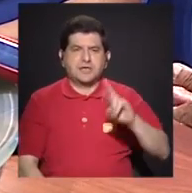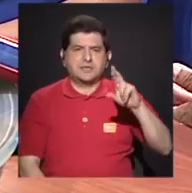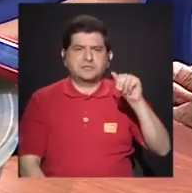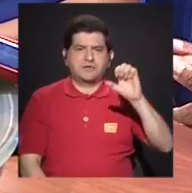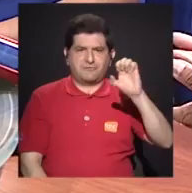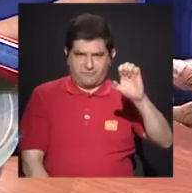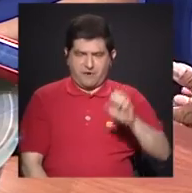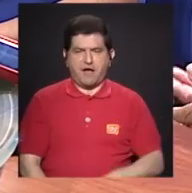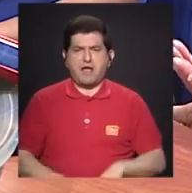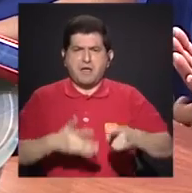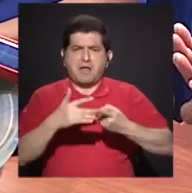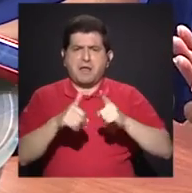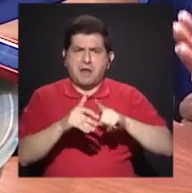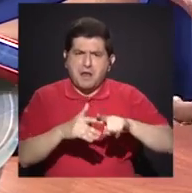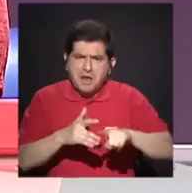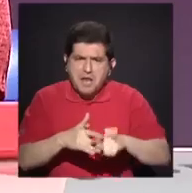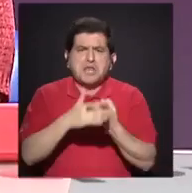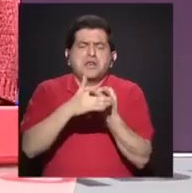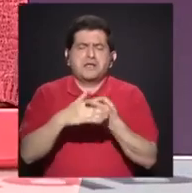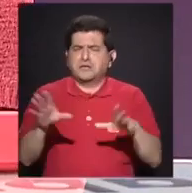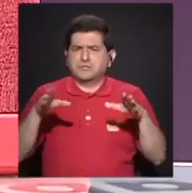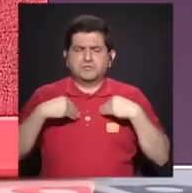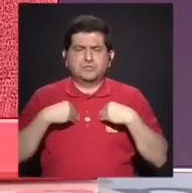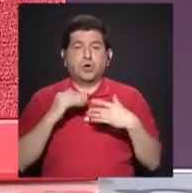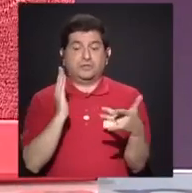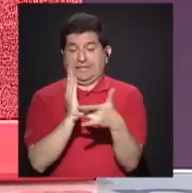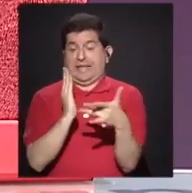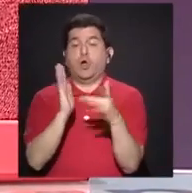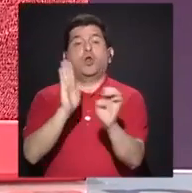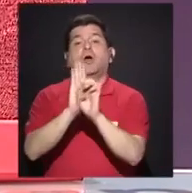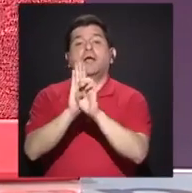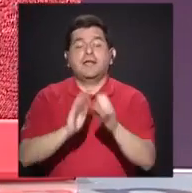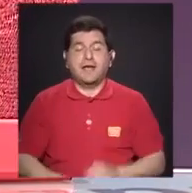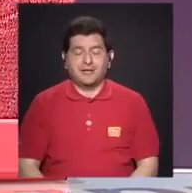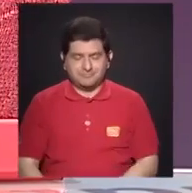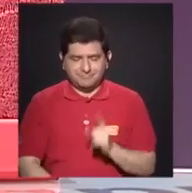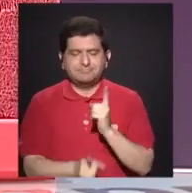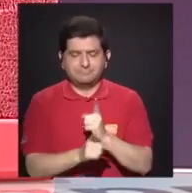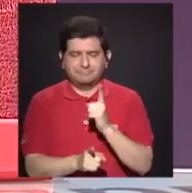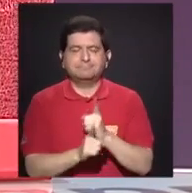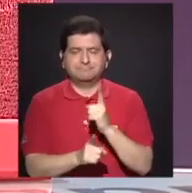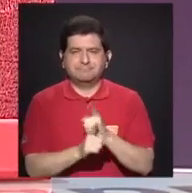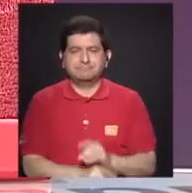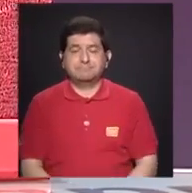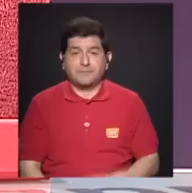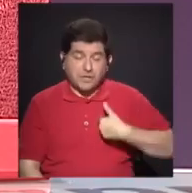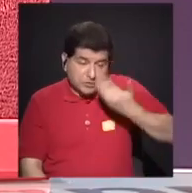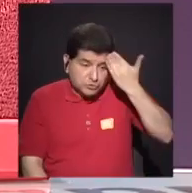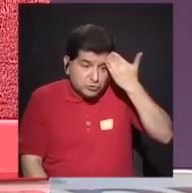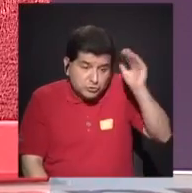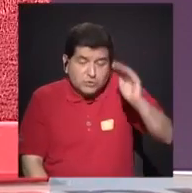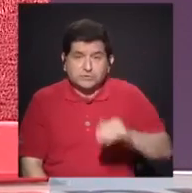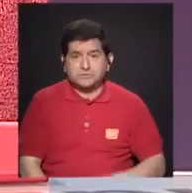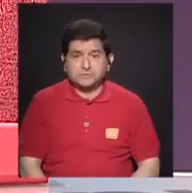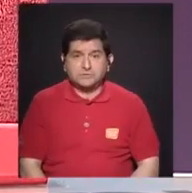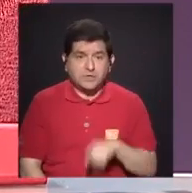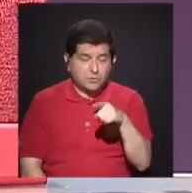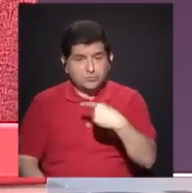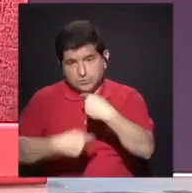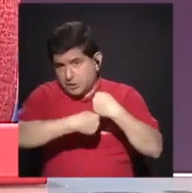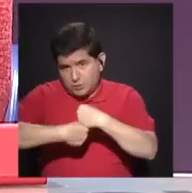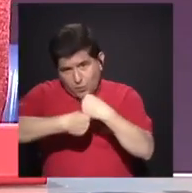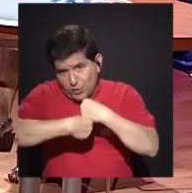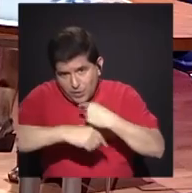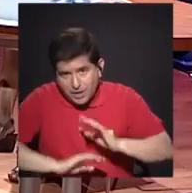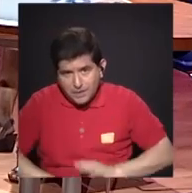Academia al principio no las aceptaba, por ejemplo las de la tecnología. Exactamente. Me imagino, no sé, usted me corregirá,